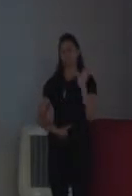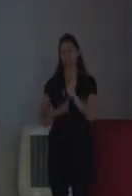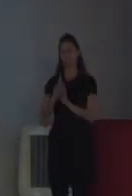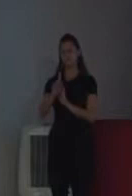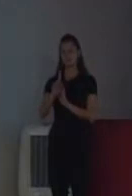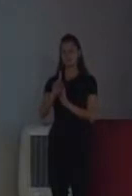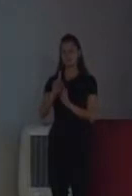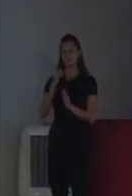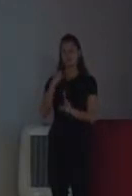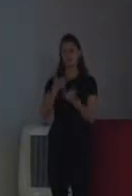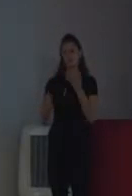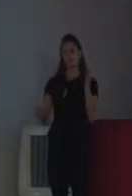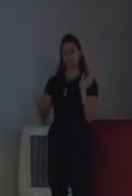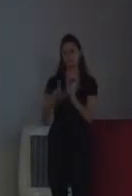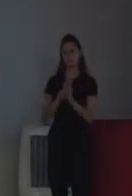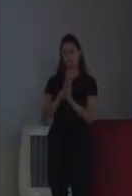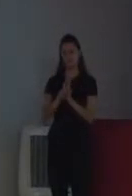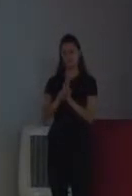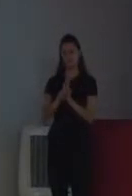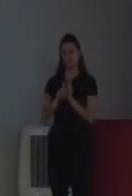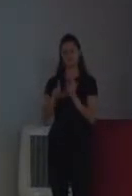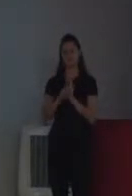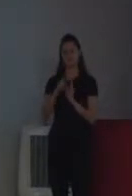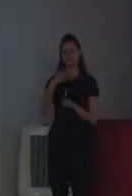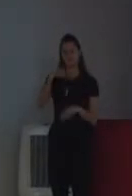desarrolla nuestra última ley, que es la